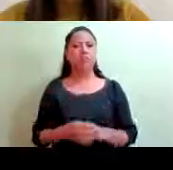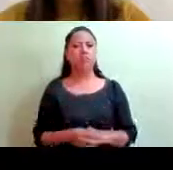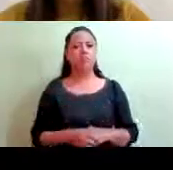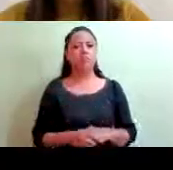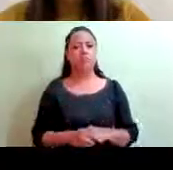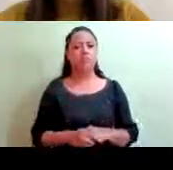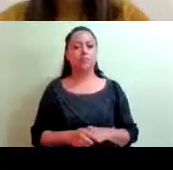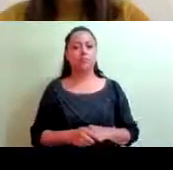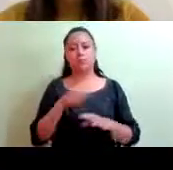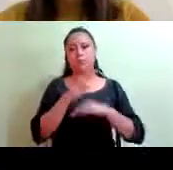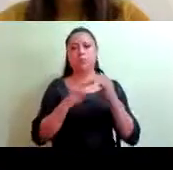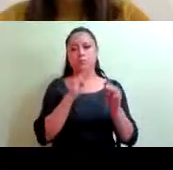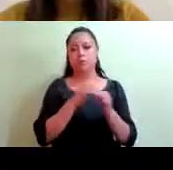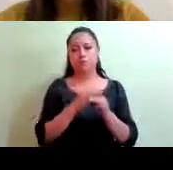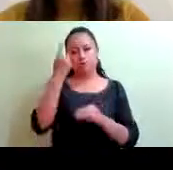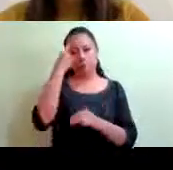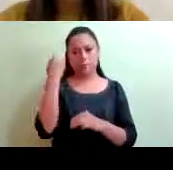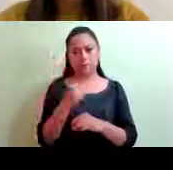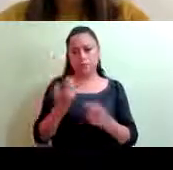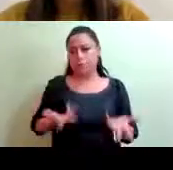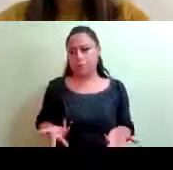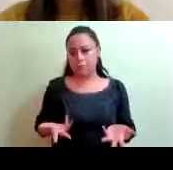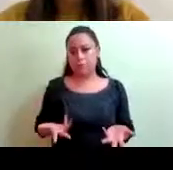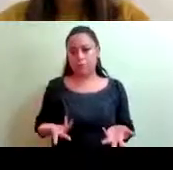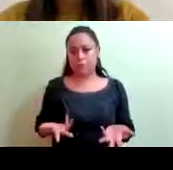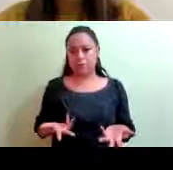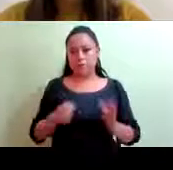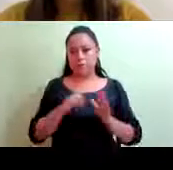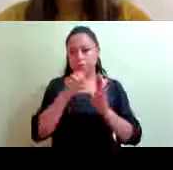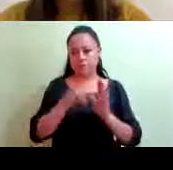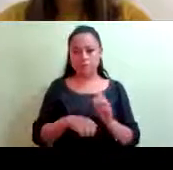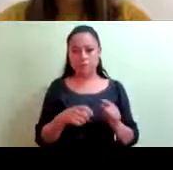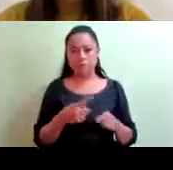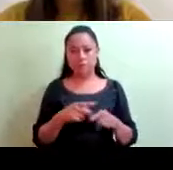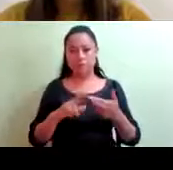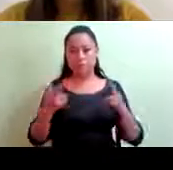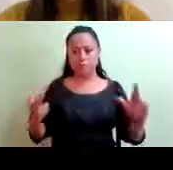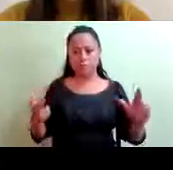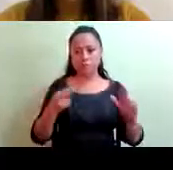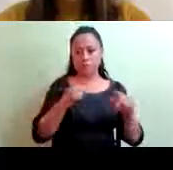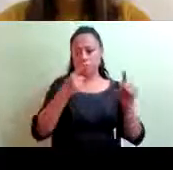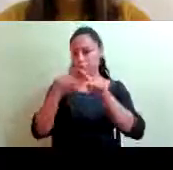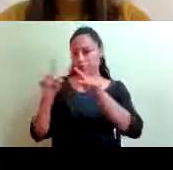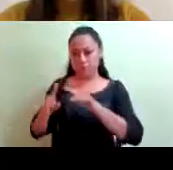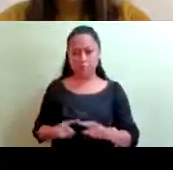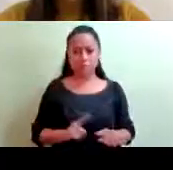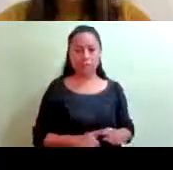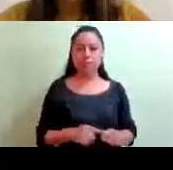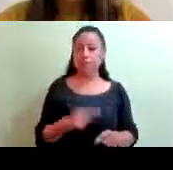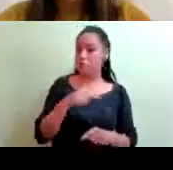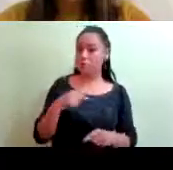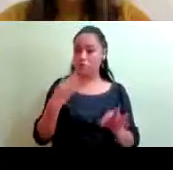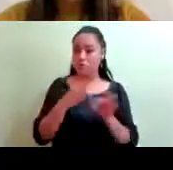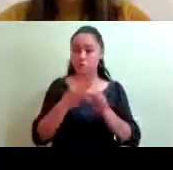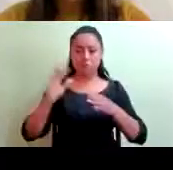el mundo, digamos, en el contexto de las relaciones multilaterales, y donde tenemos que cumplir con los